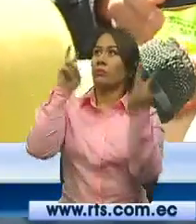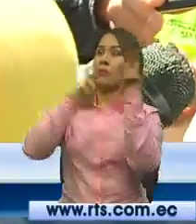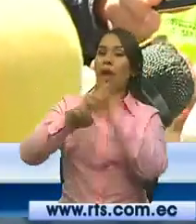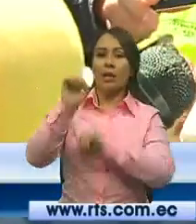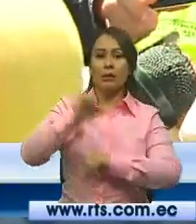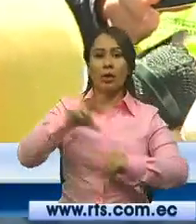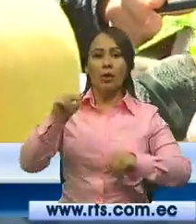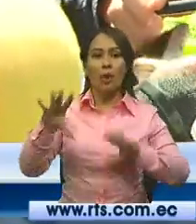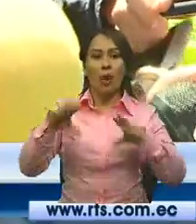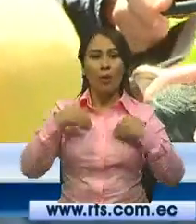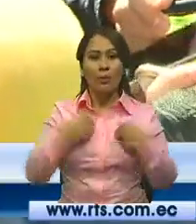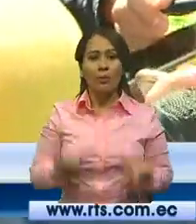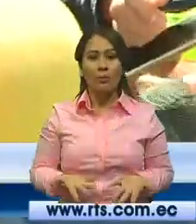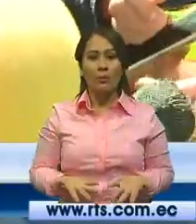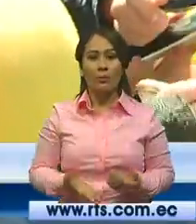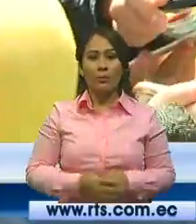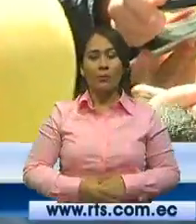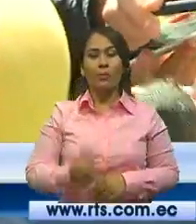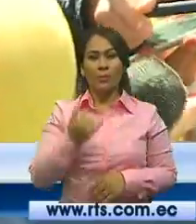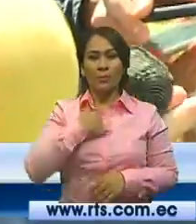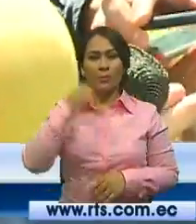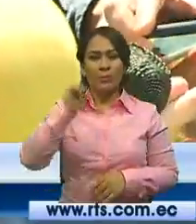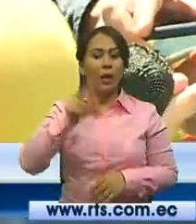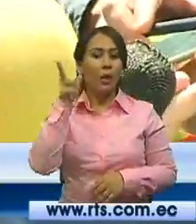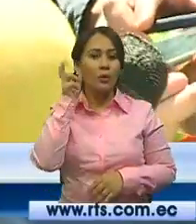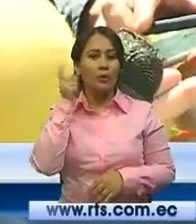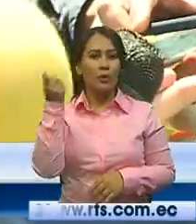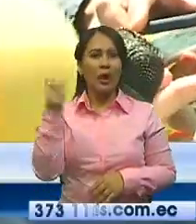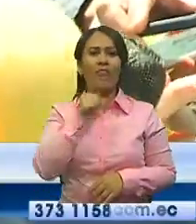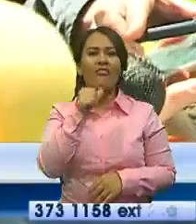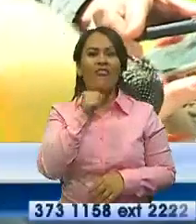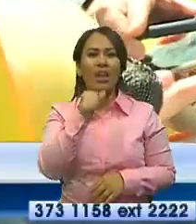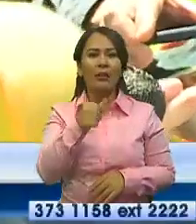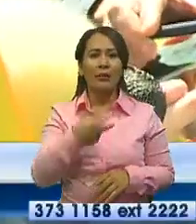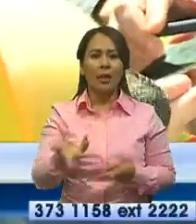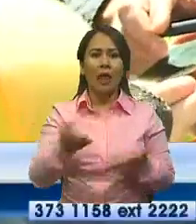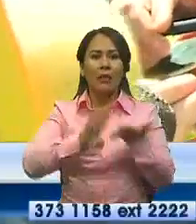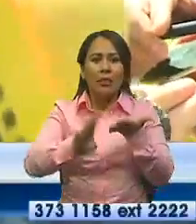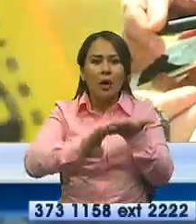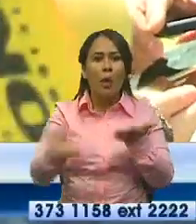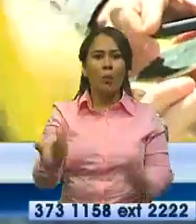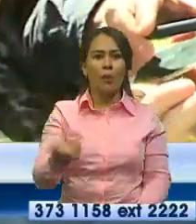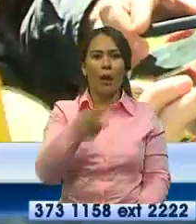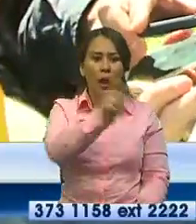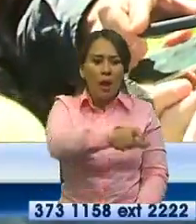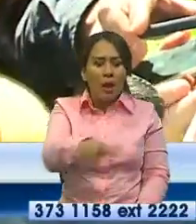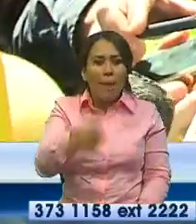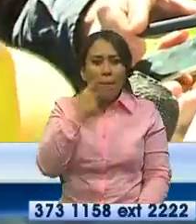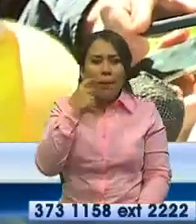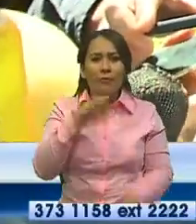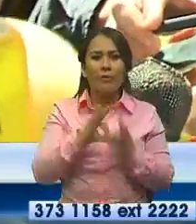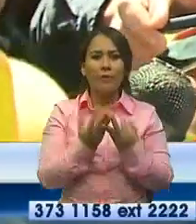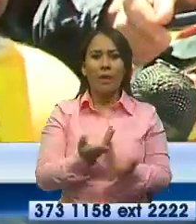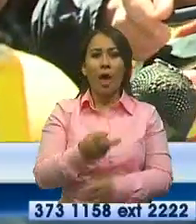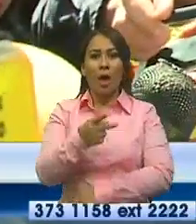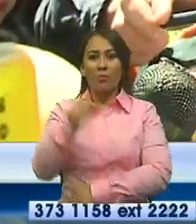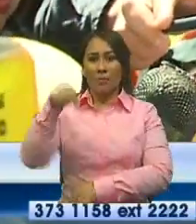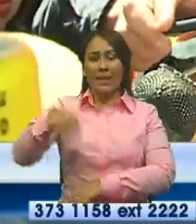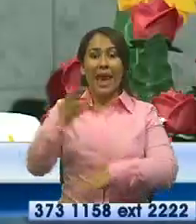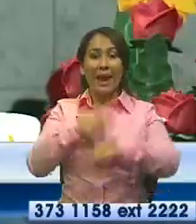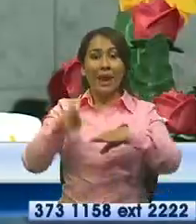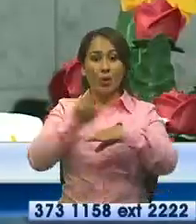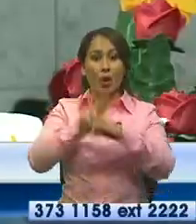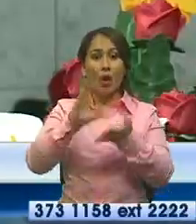con la sentencia. Pero de lo que yo pude escuchar, no ha habido las disculpas públicas, que realmente eso es lo que ordenó en este caso el